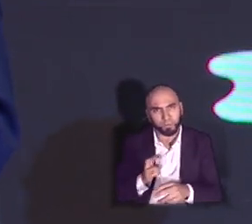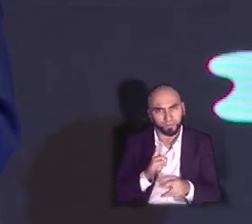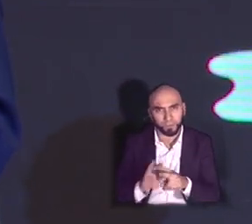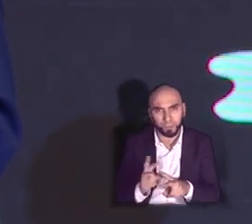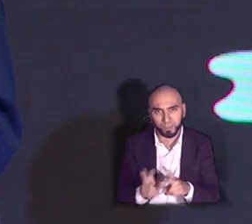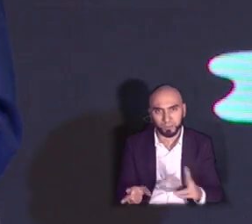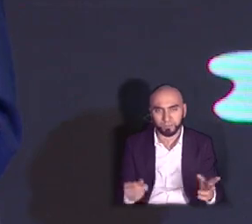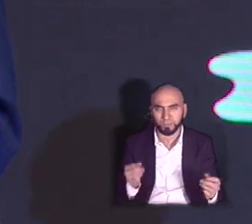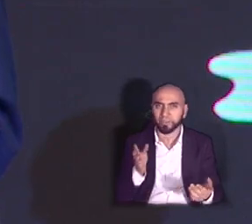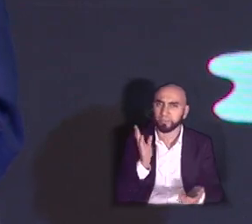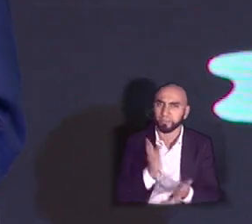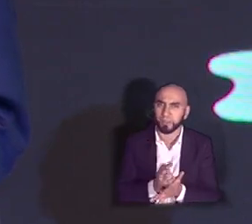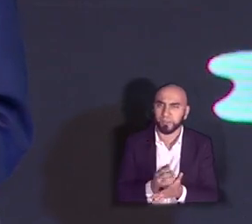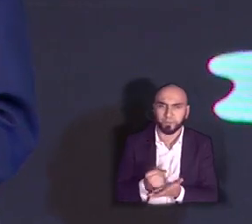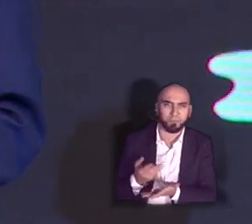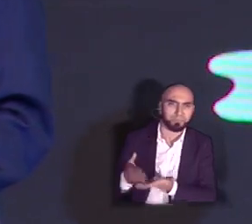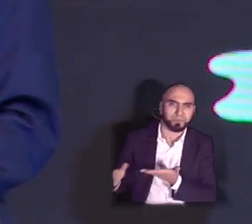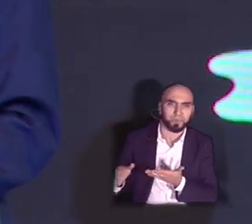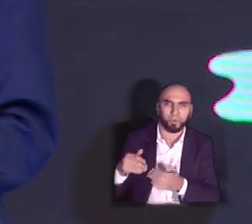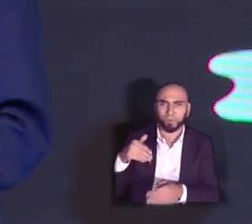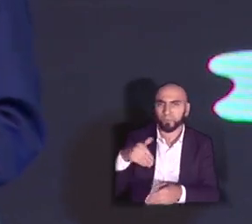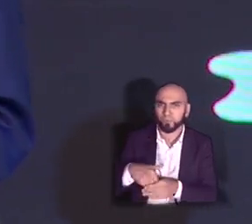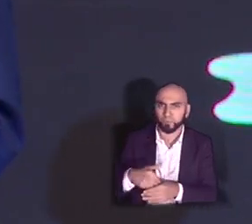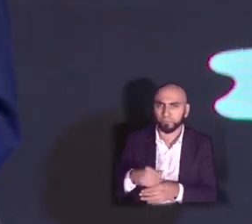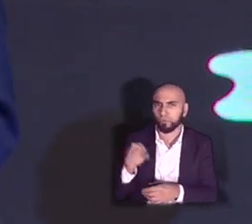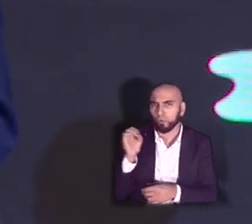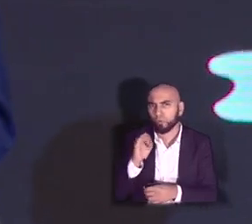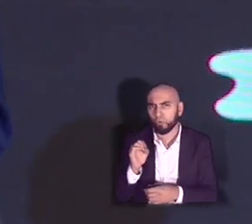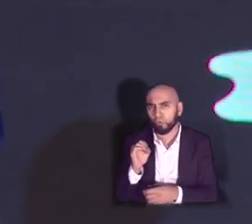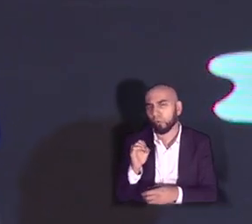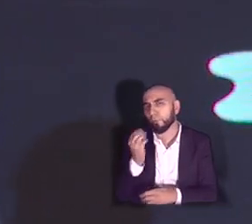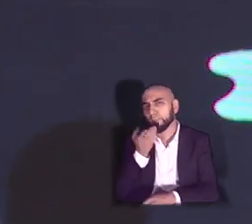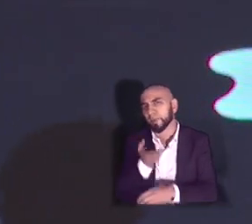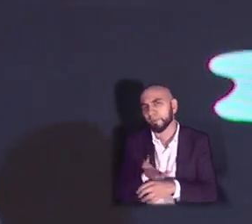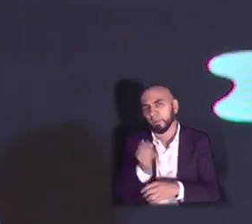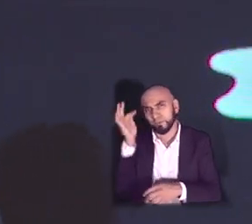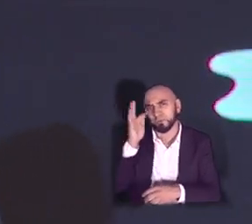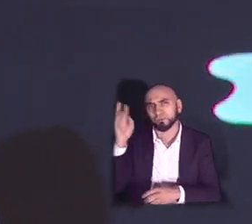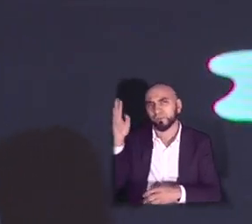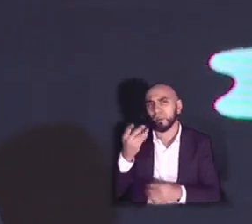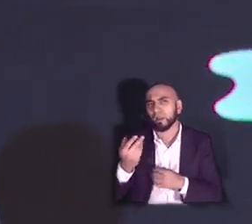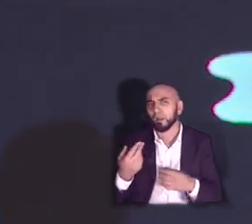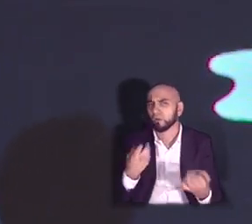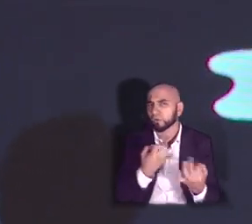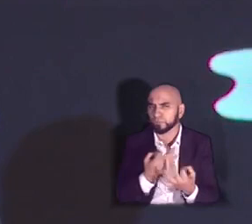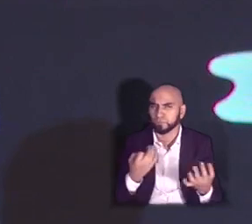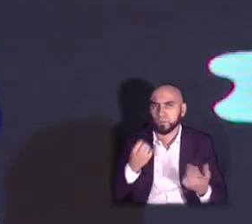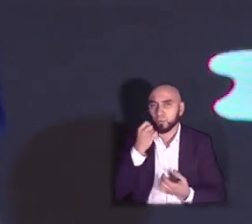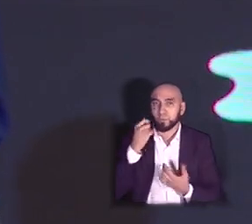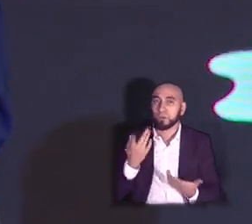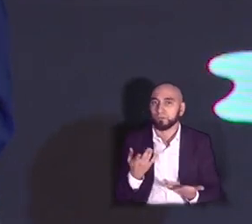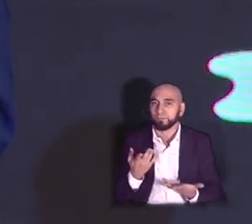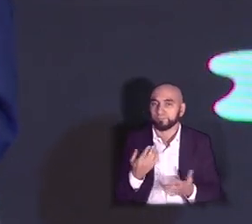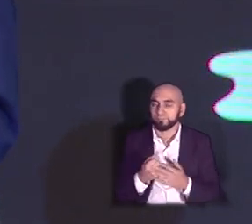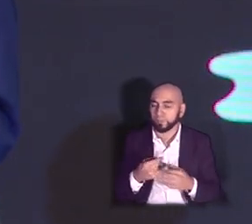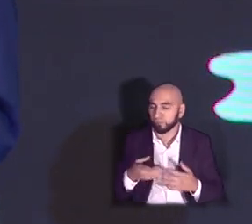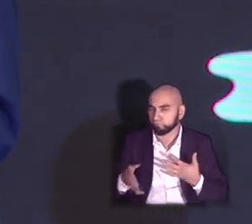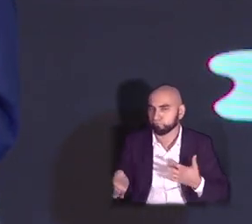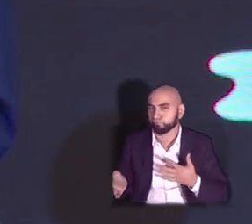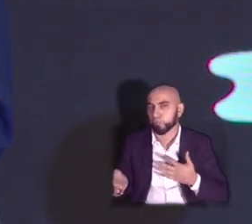los votos populares o simplemente pedir consejos de filósofos morales académicos? Ahora, para volver a